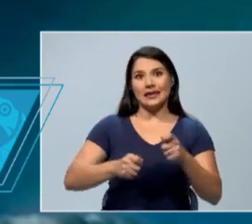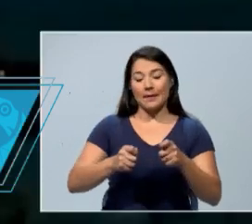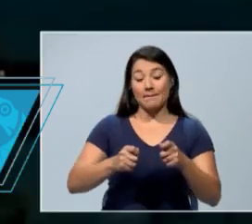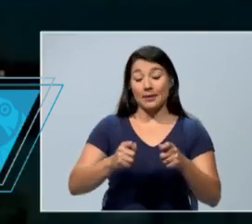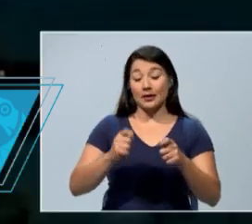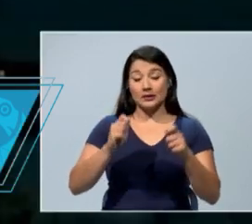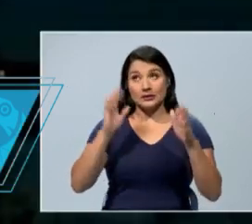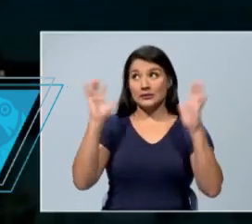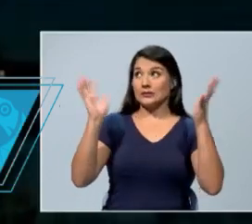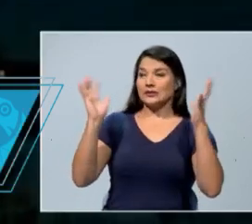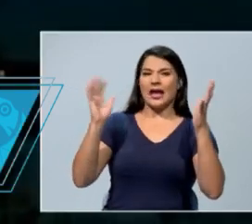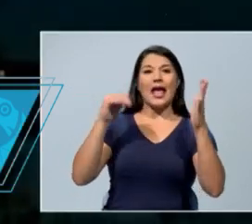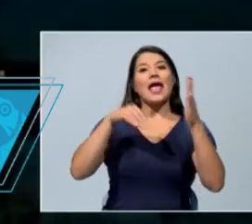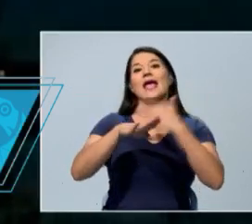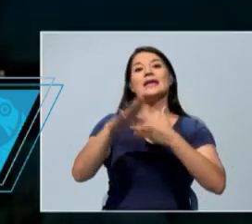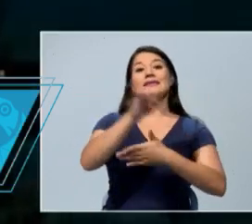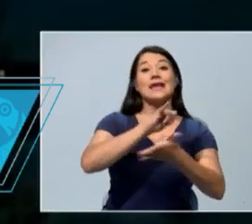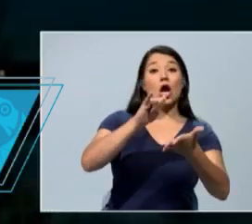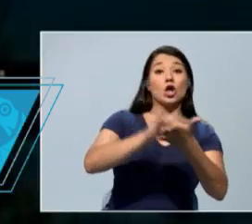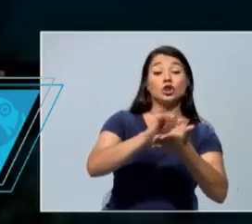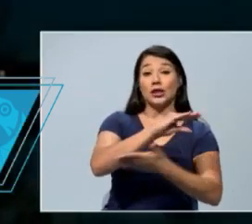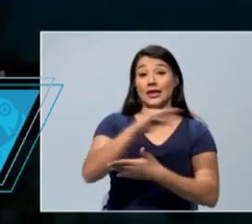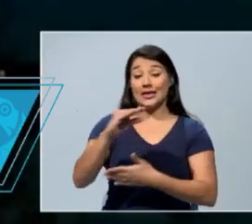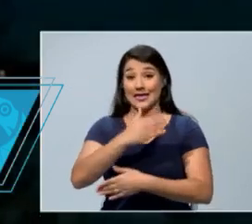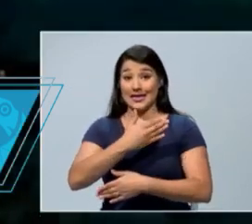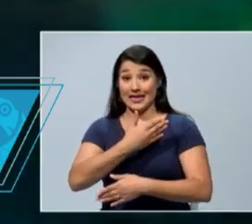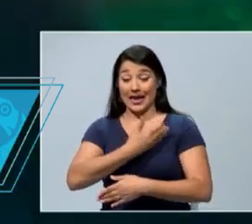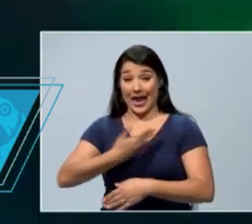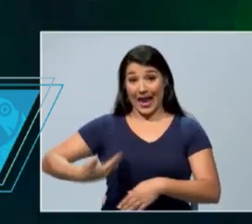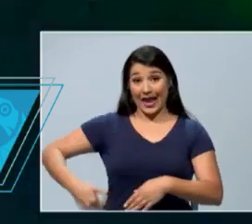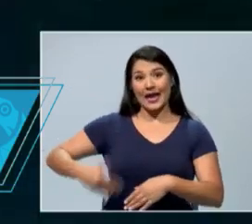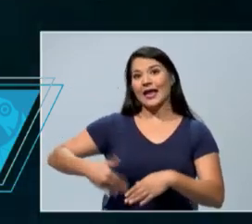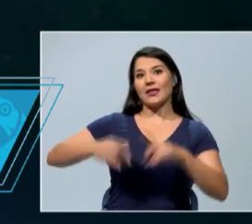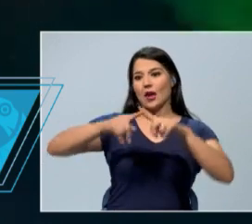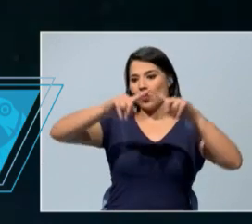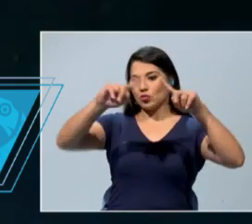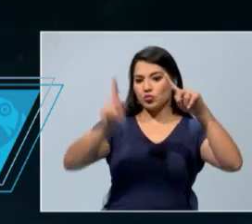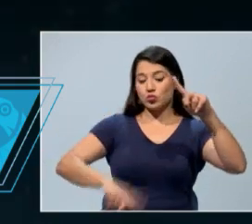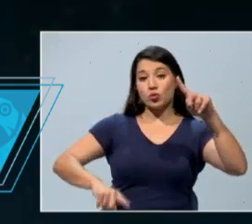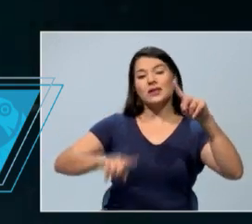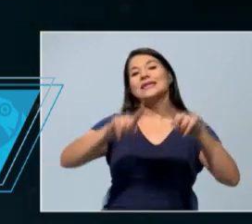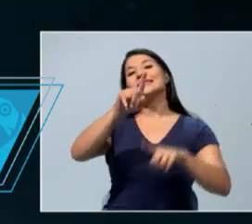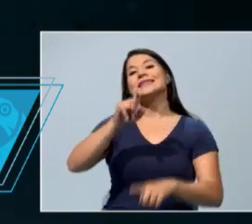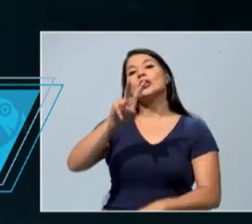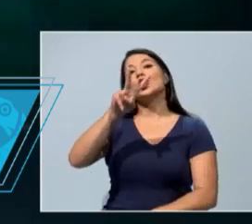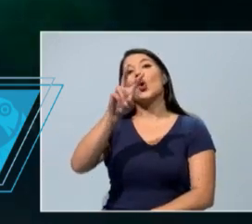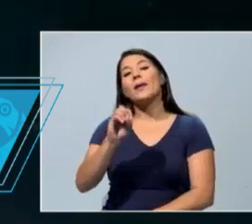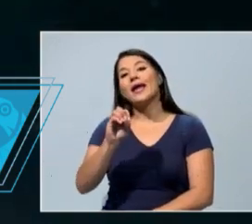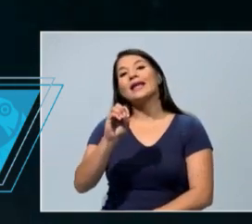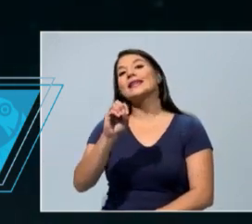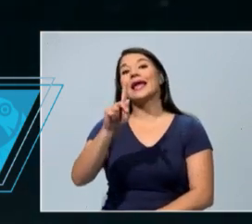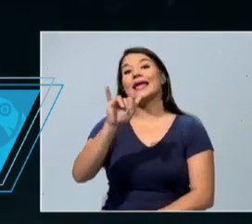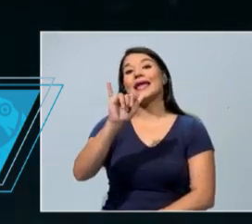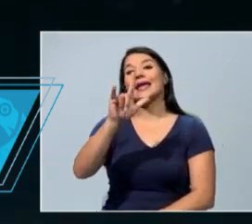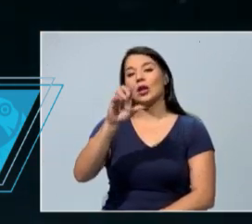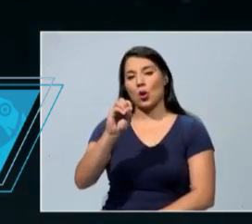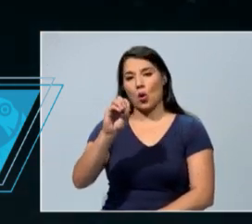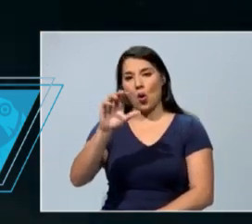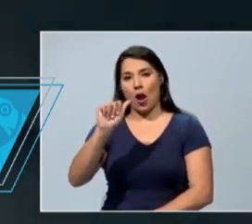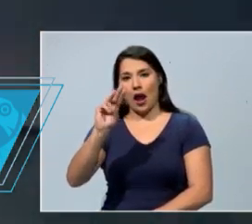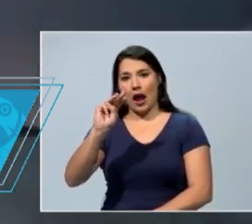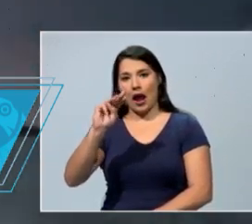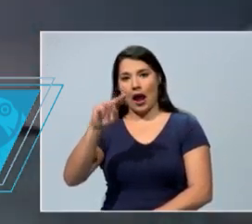y Heredia descargó 120 kiloamperios sobre la Tierra. Esta es una cantidad de energía que